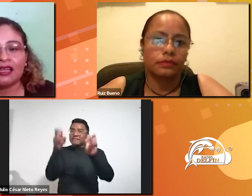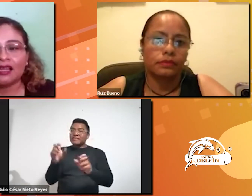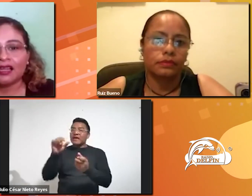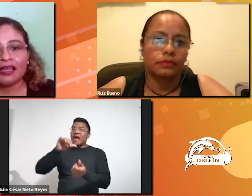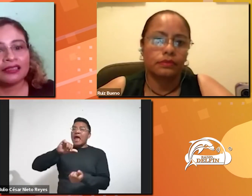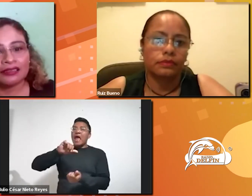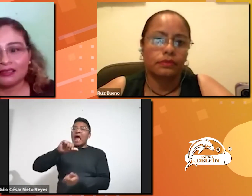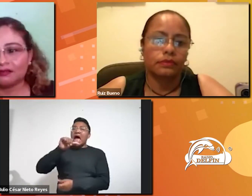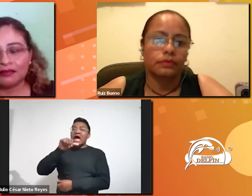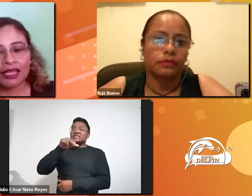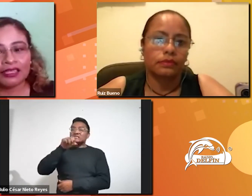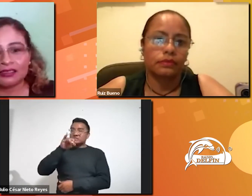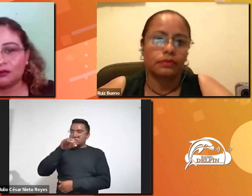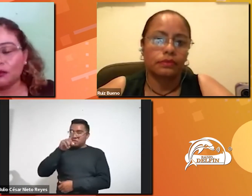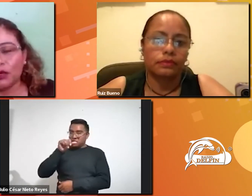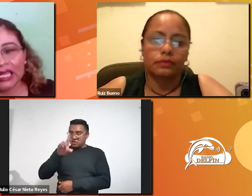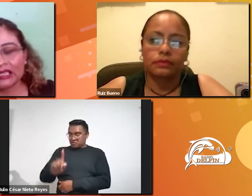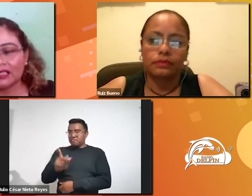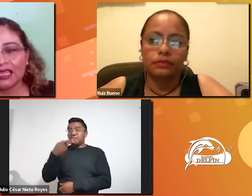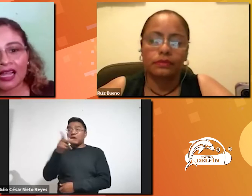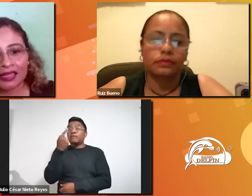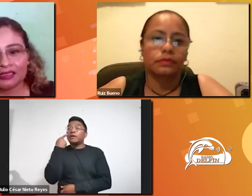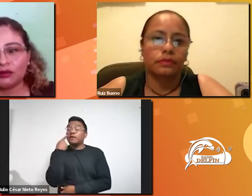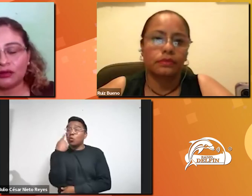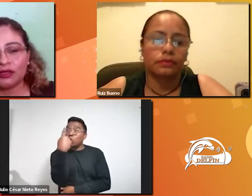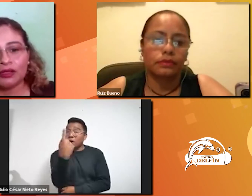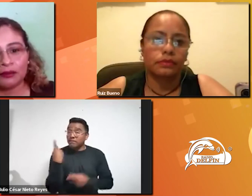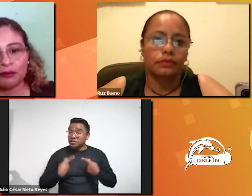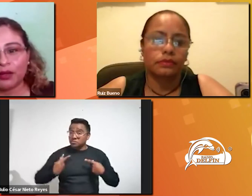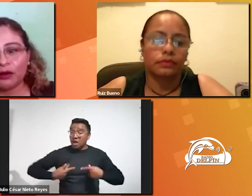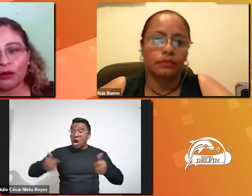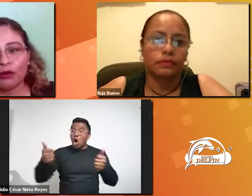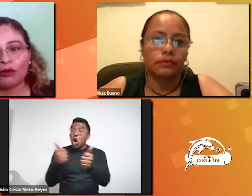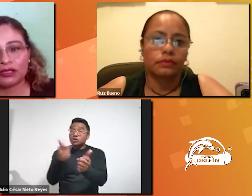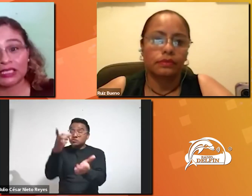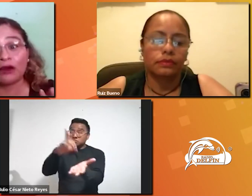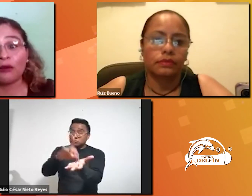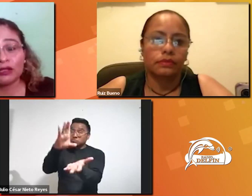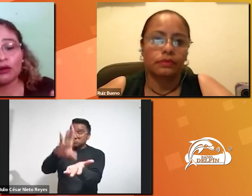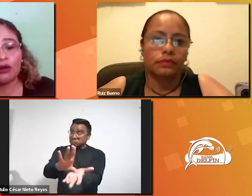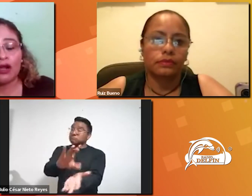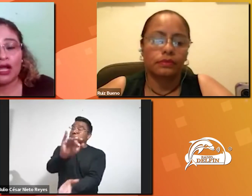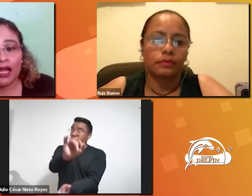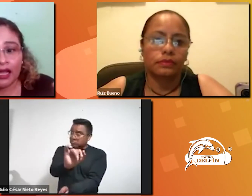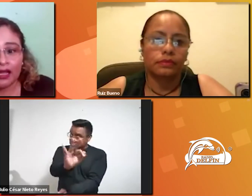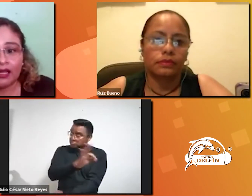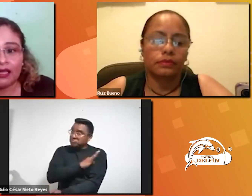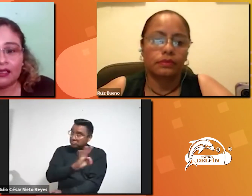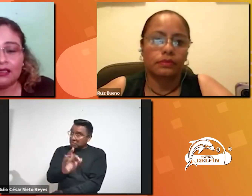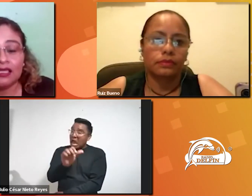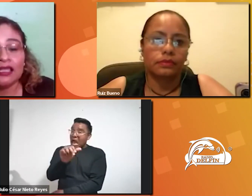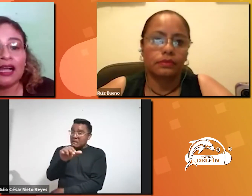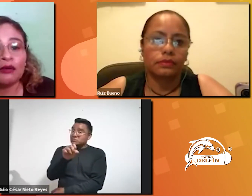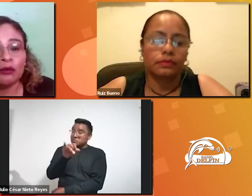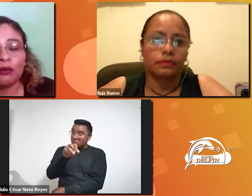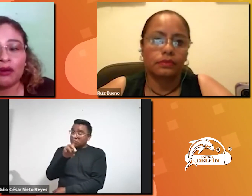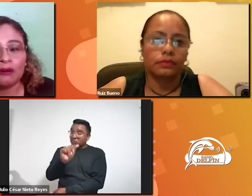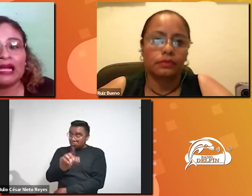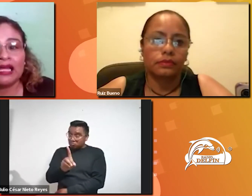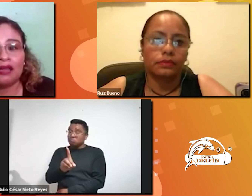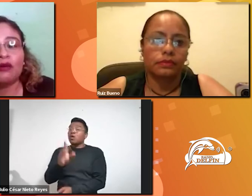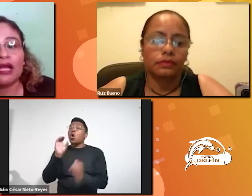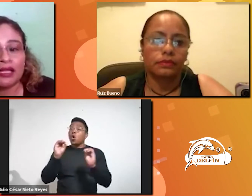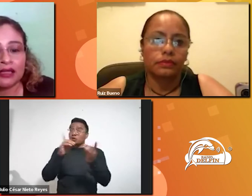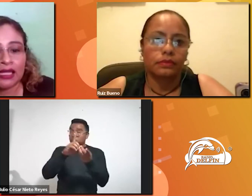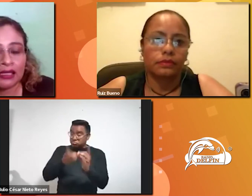discapacidad es muy latente a eso, pero ya cuando tienen algún